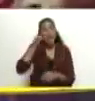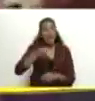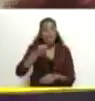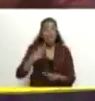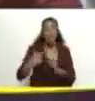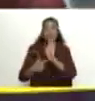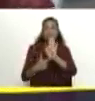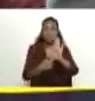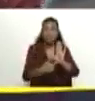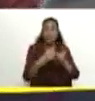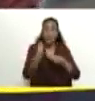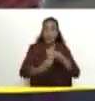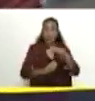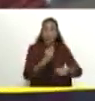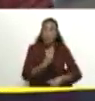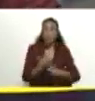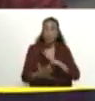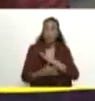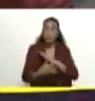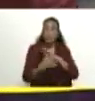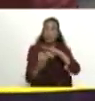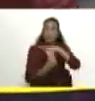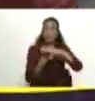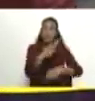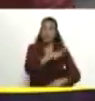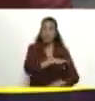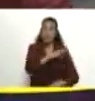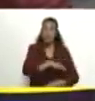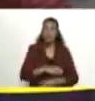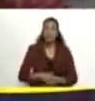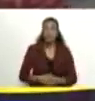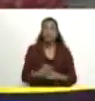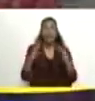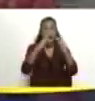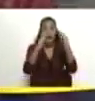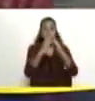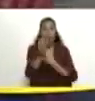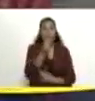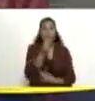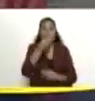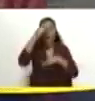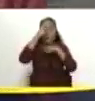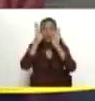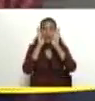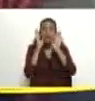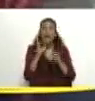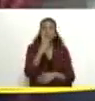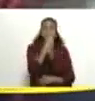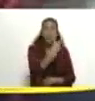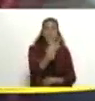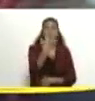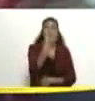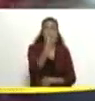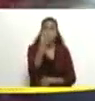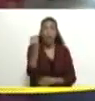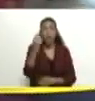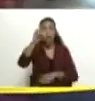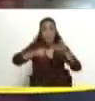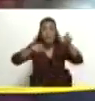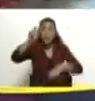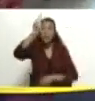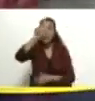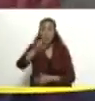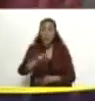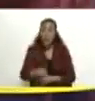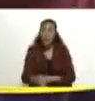hoy vemos, como es esta inauguración de esta base de misiones. Tenemos una casa de alimentación que atiende a 240 personas